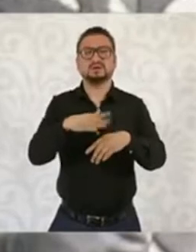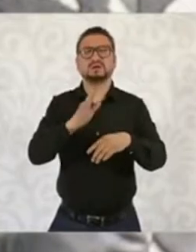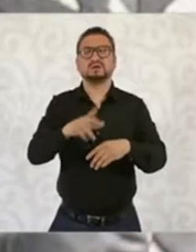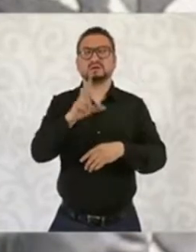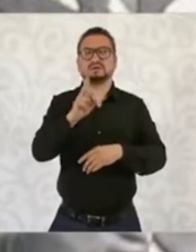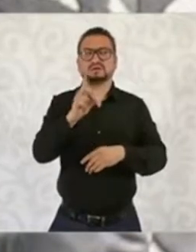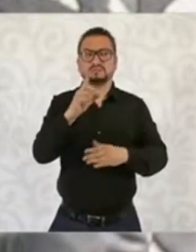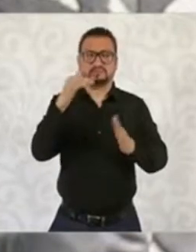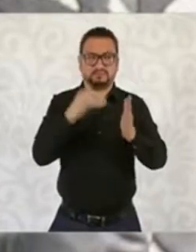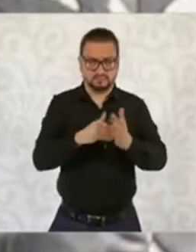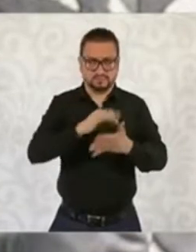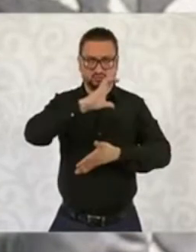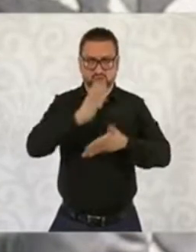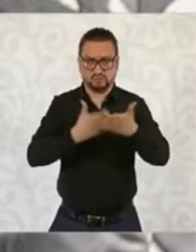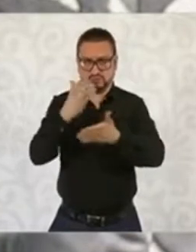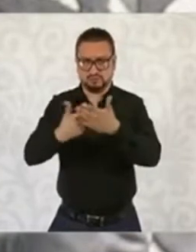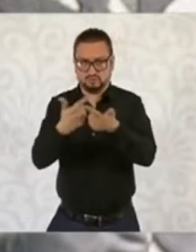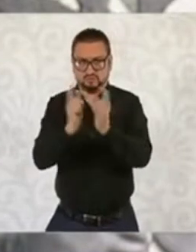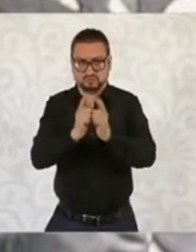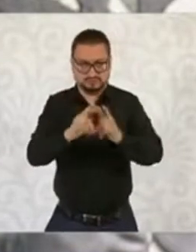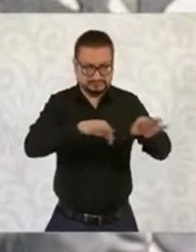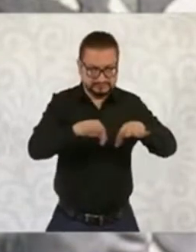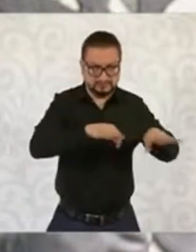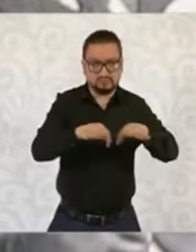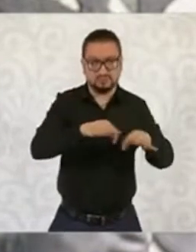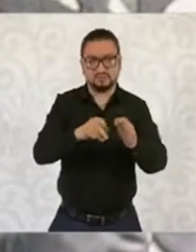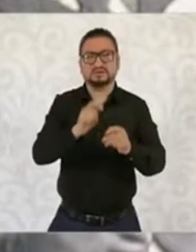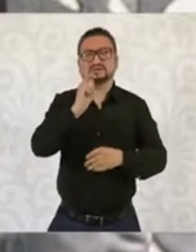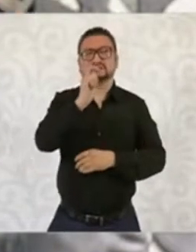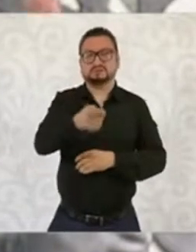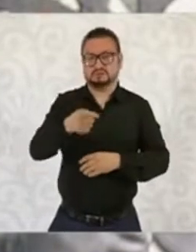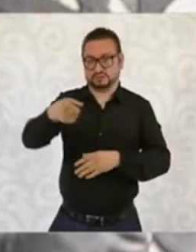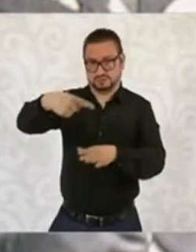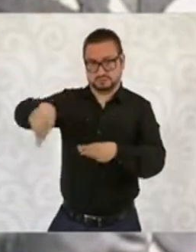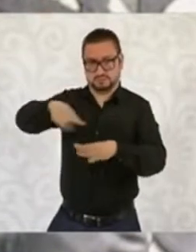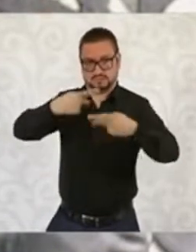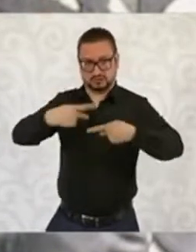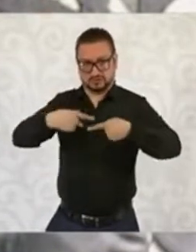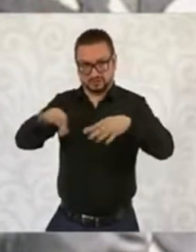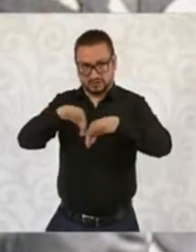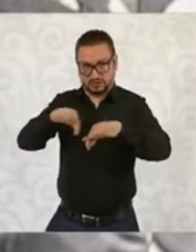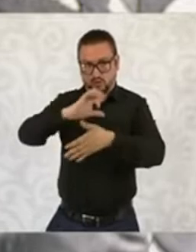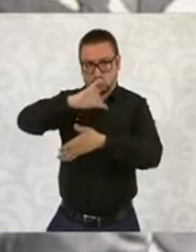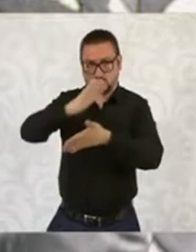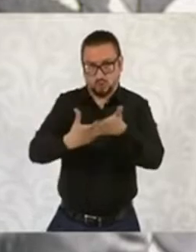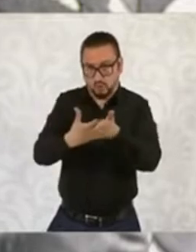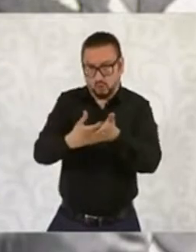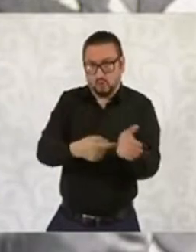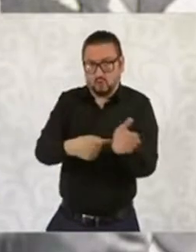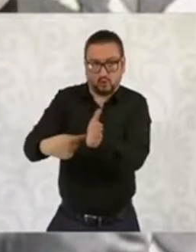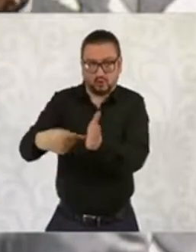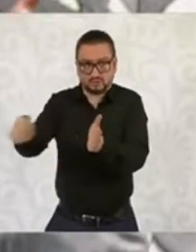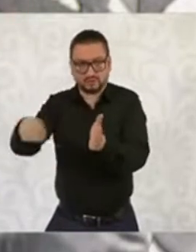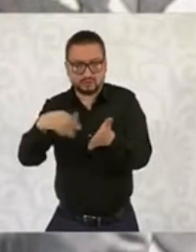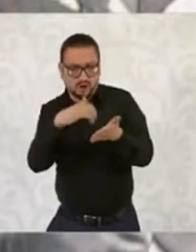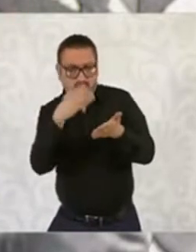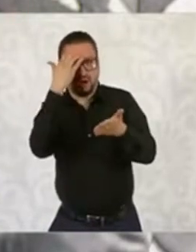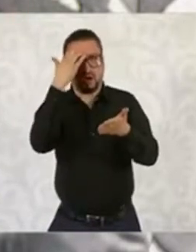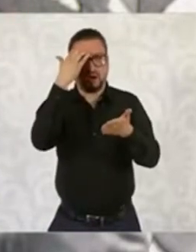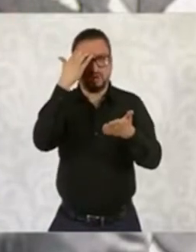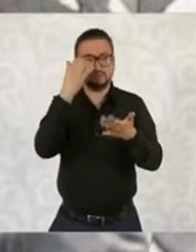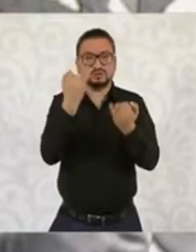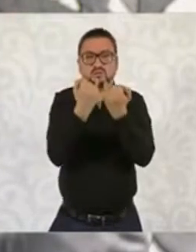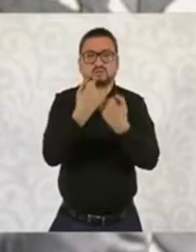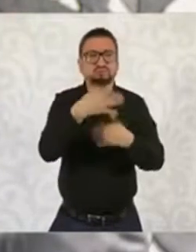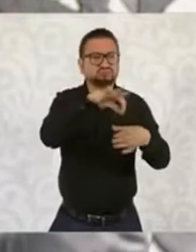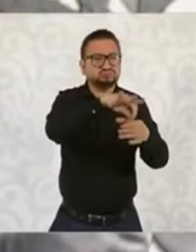30,000 contratos colectivos de trabajo, es decir, los trabajadores conocieron ya sus contratos colectivos, asistieron también a las